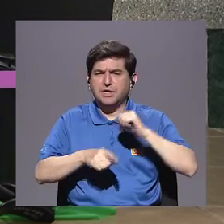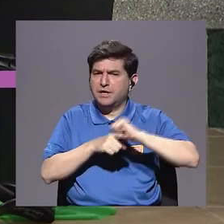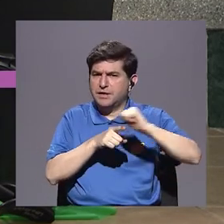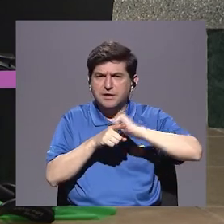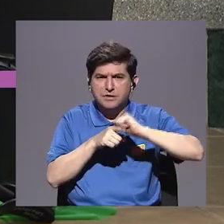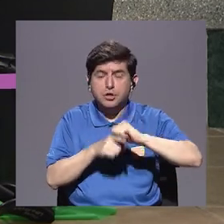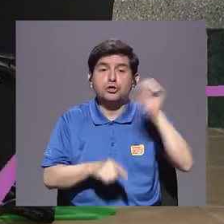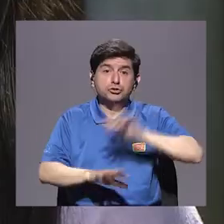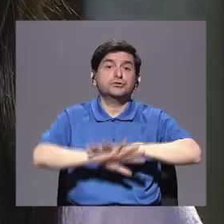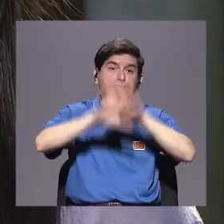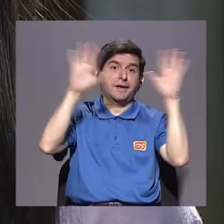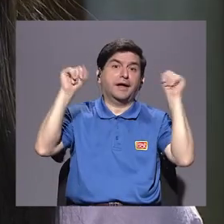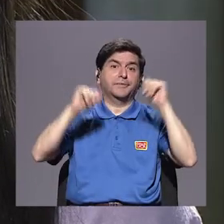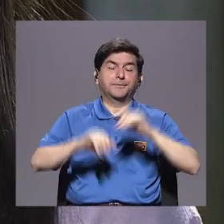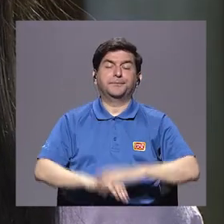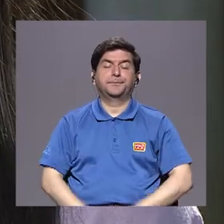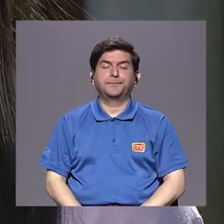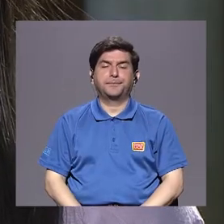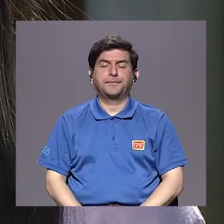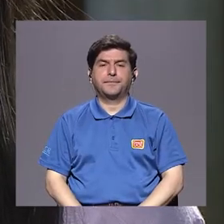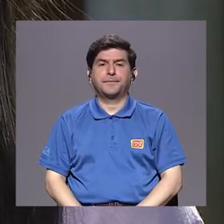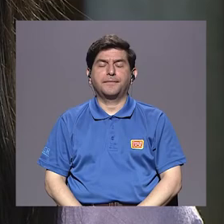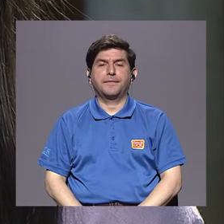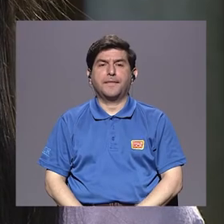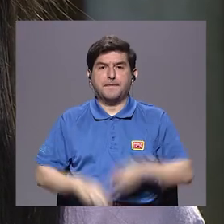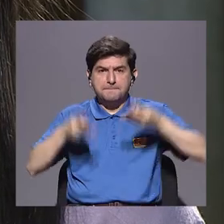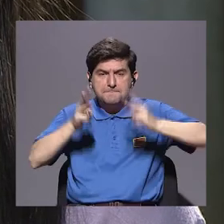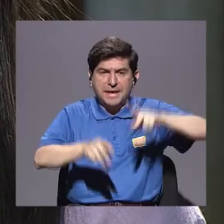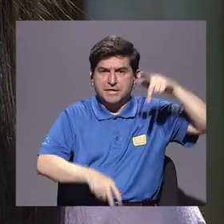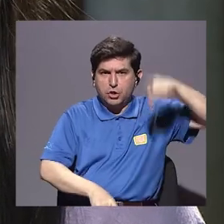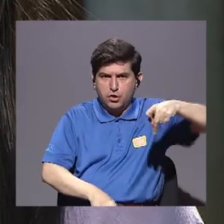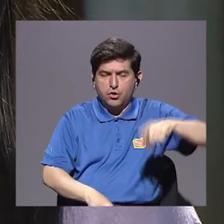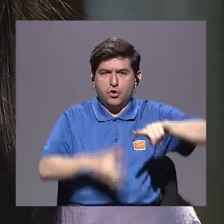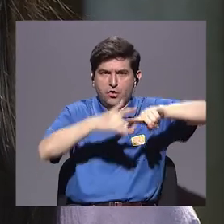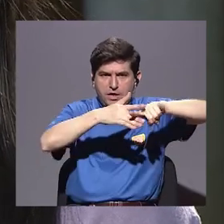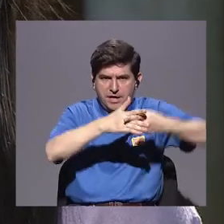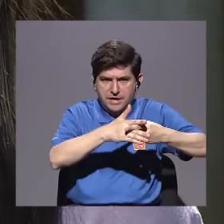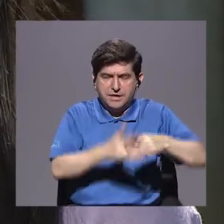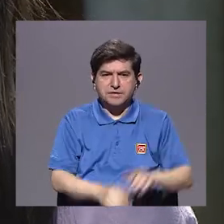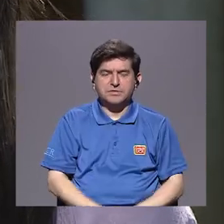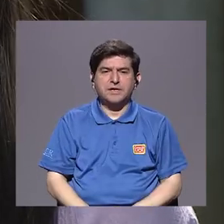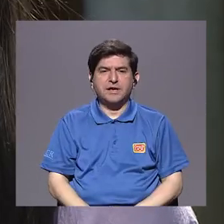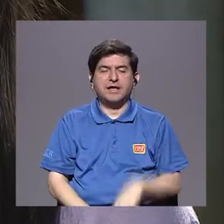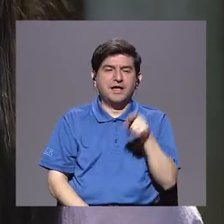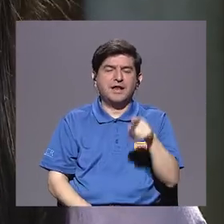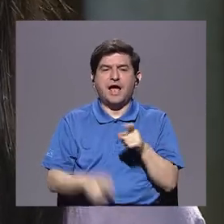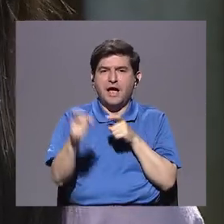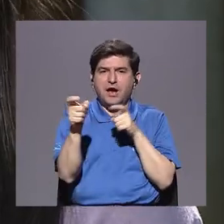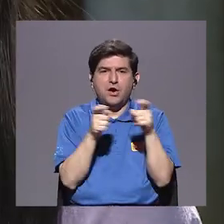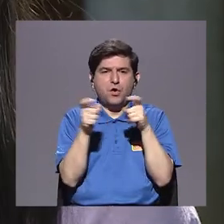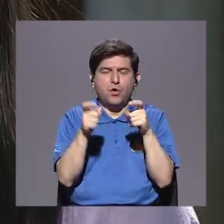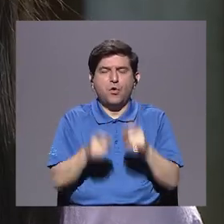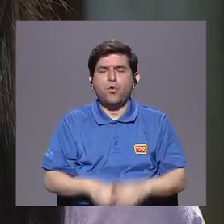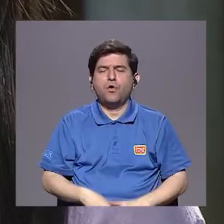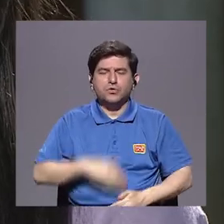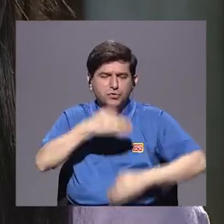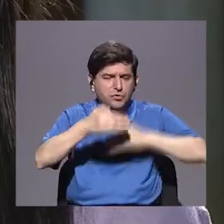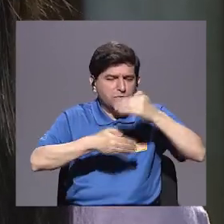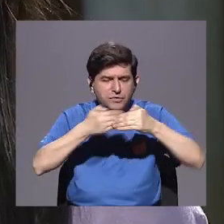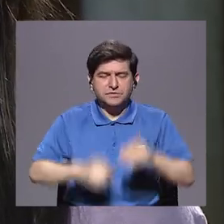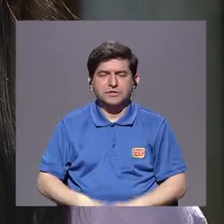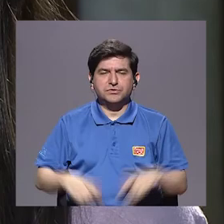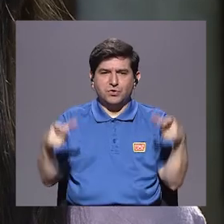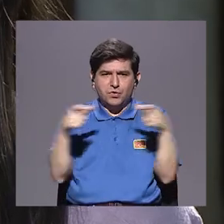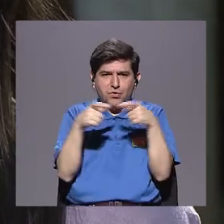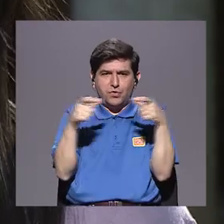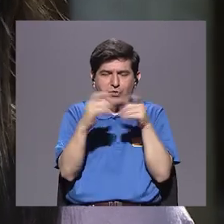de la, sí, claro, del método? El Pilates inicialmente se llamó contrología. Esa es la filosofía, que haya una